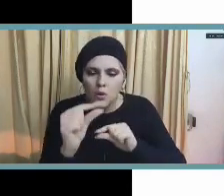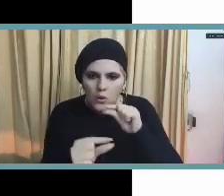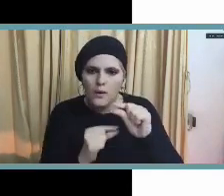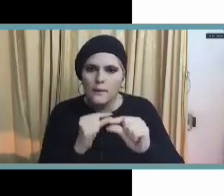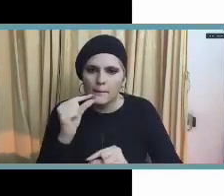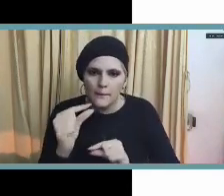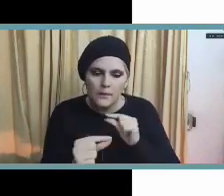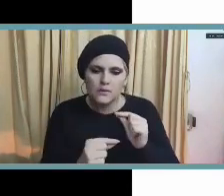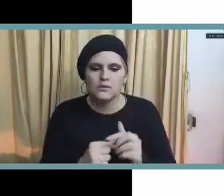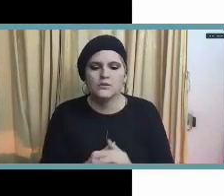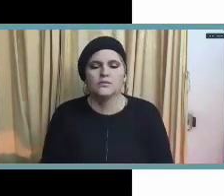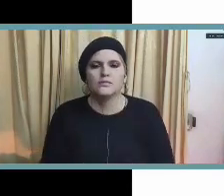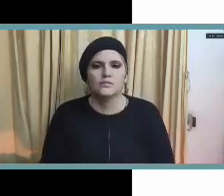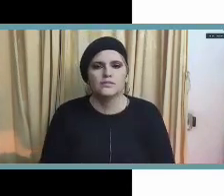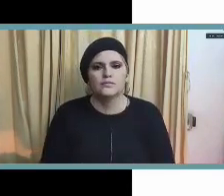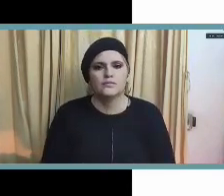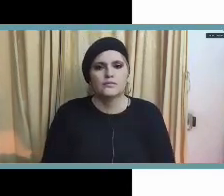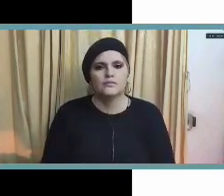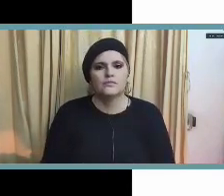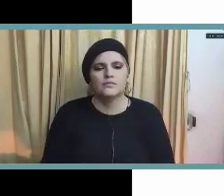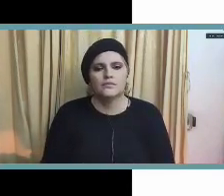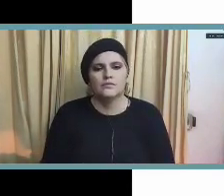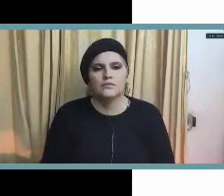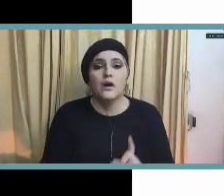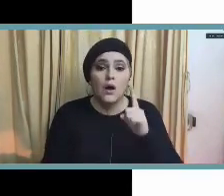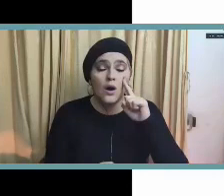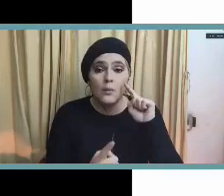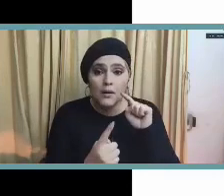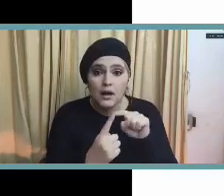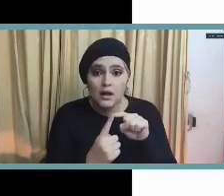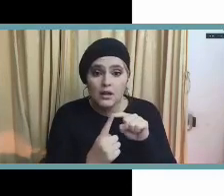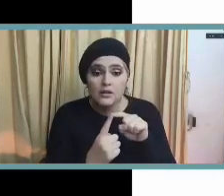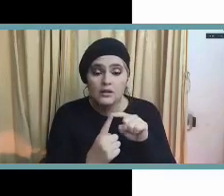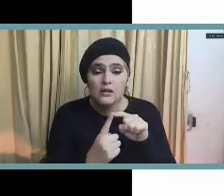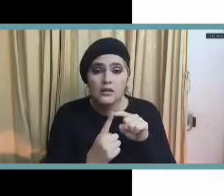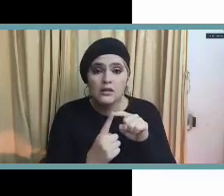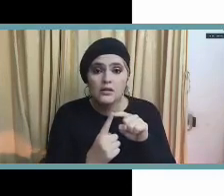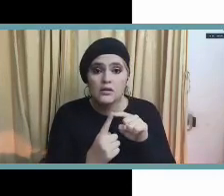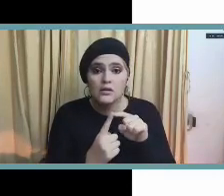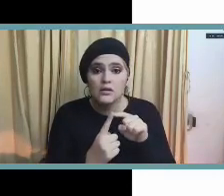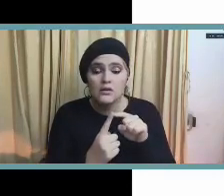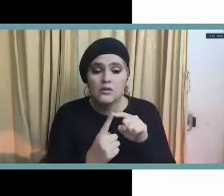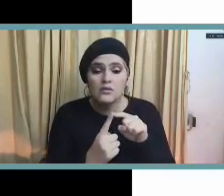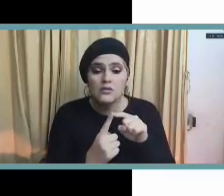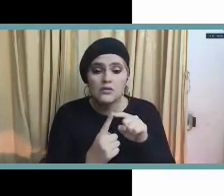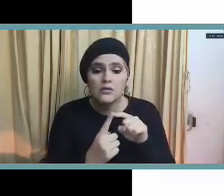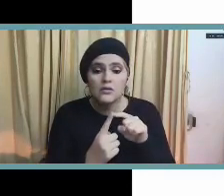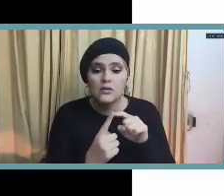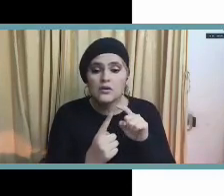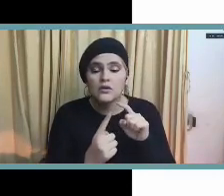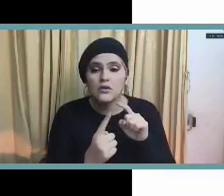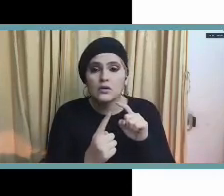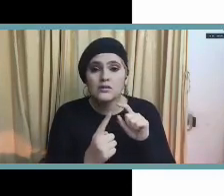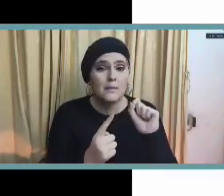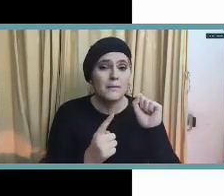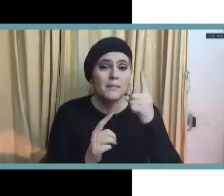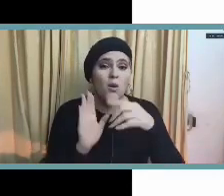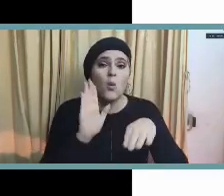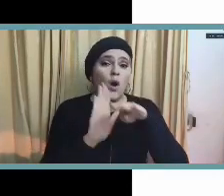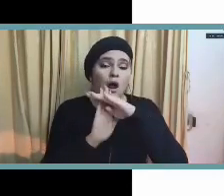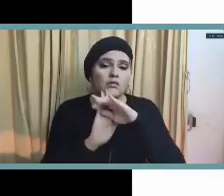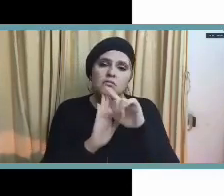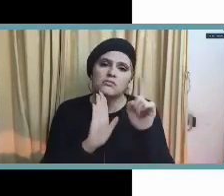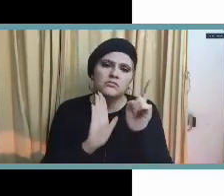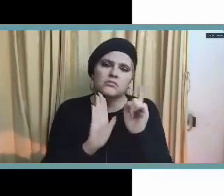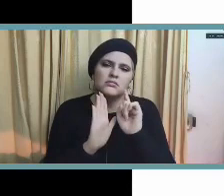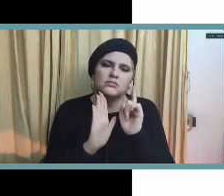Y quizás este es un objetivo terapéutico no de los más, de que debería estar en el primer lugar, porque tenemos que ver si